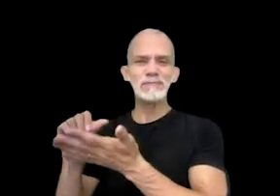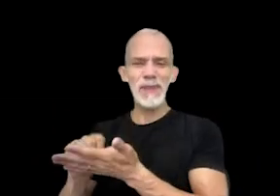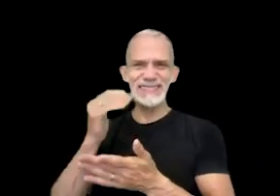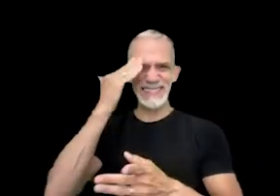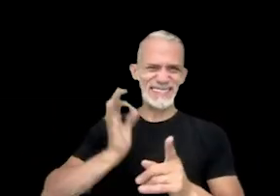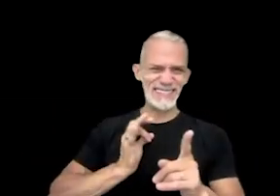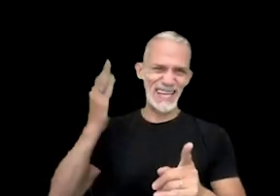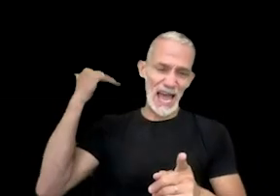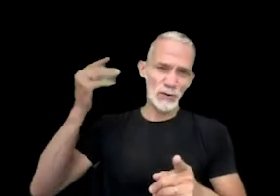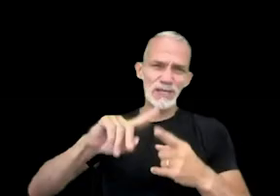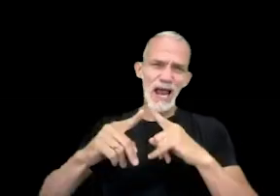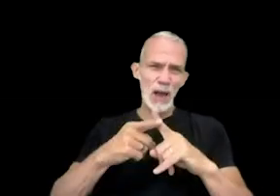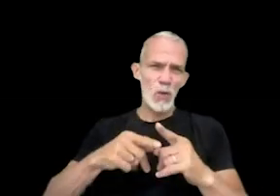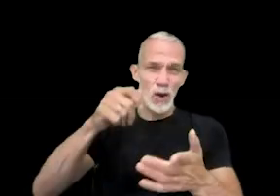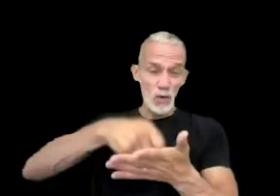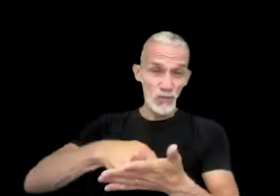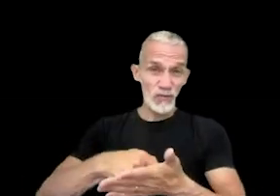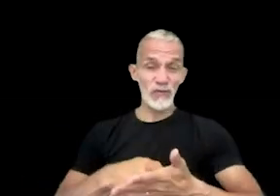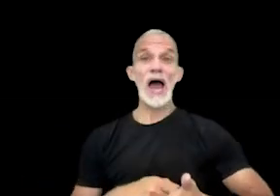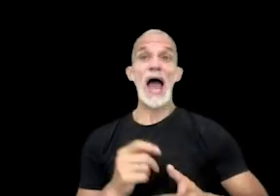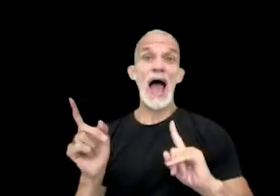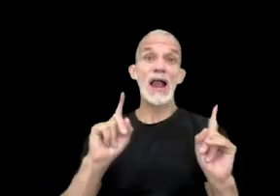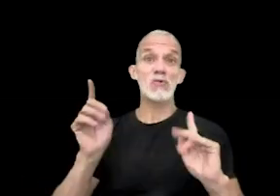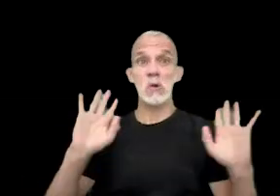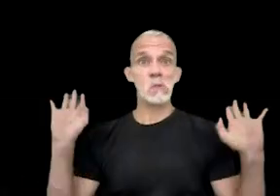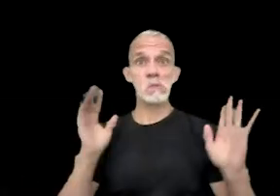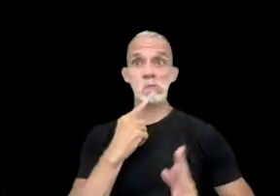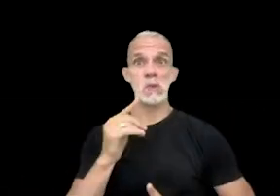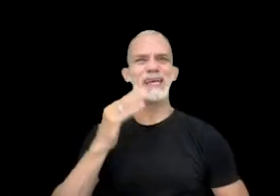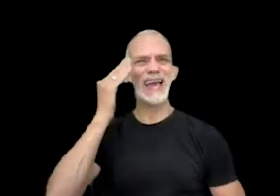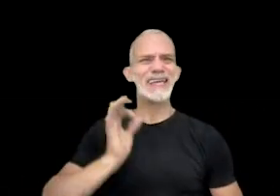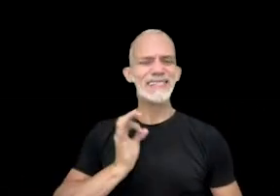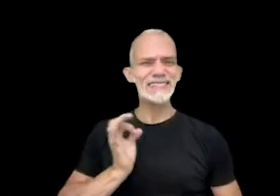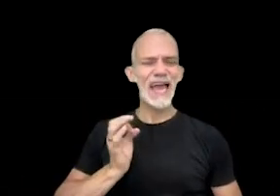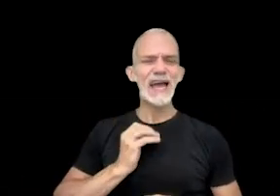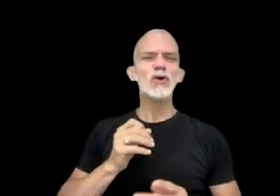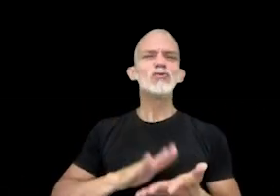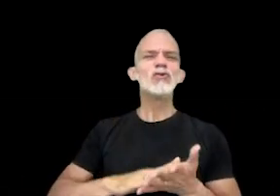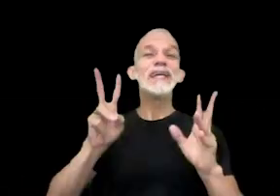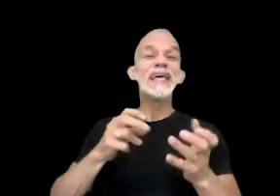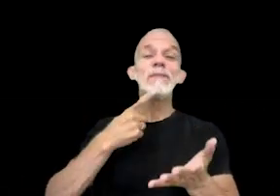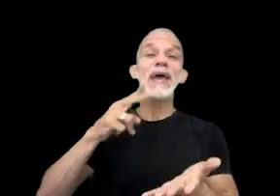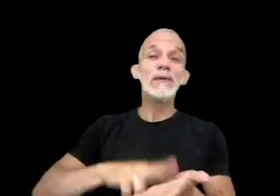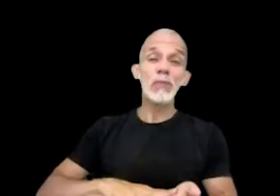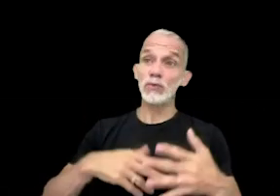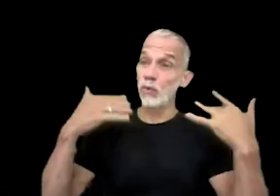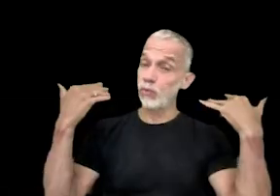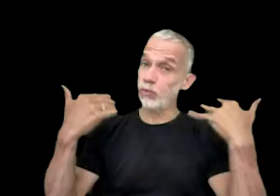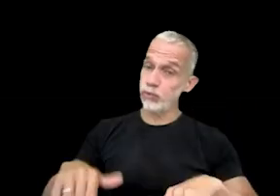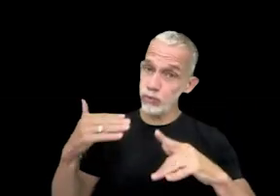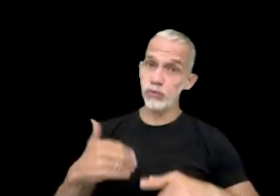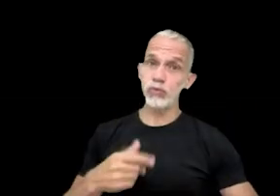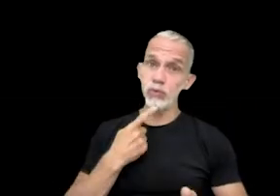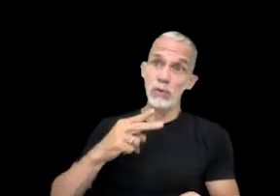años, aunque muchos no reconozcan que en 15 años en tributación es un montón de